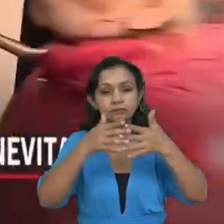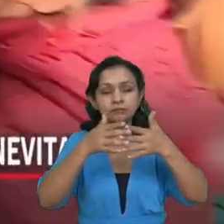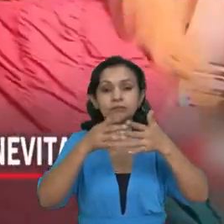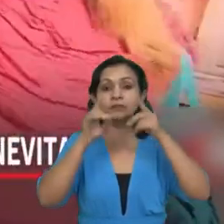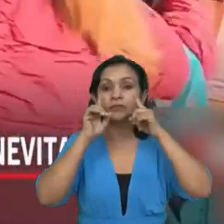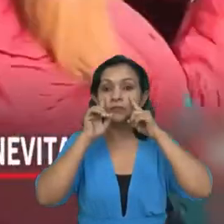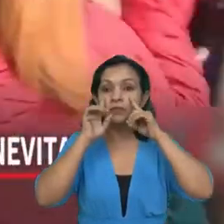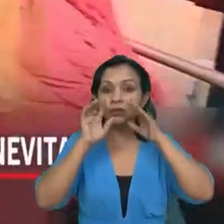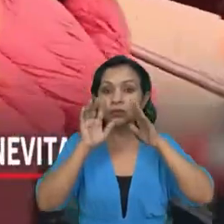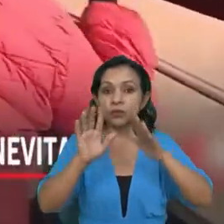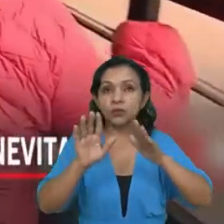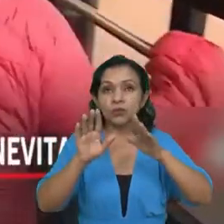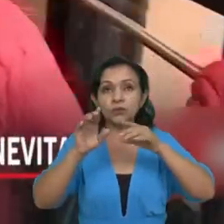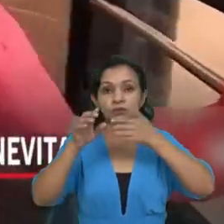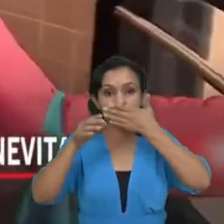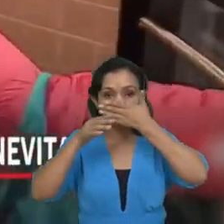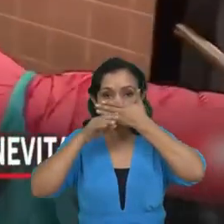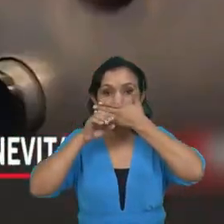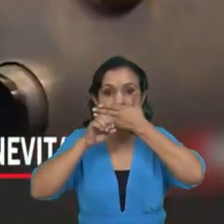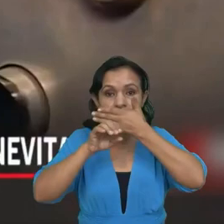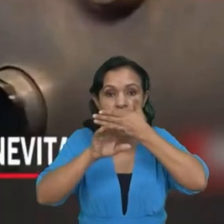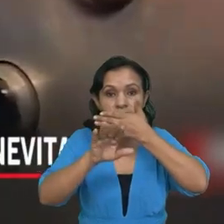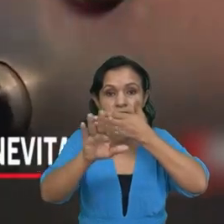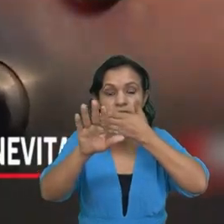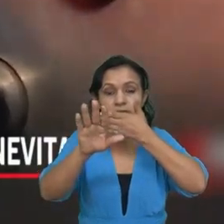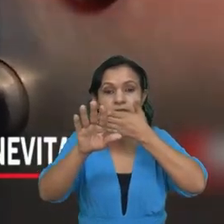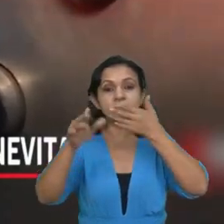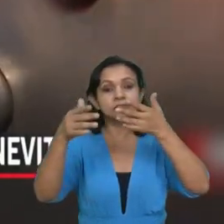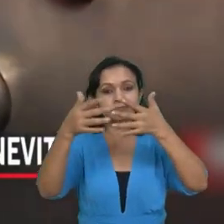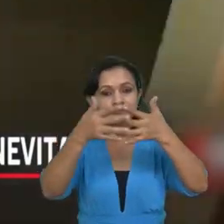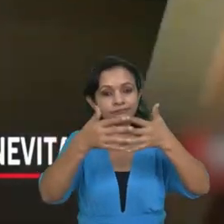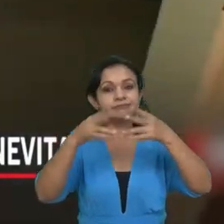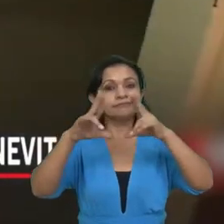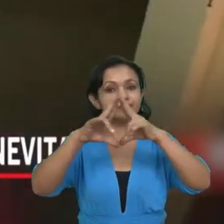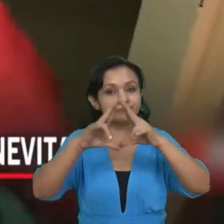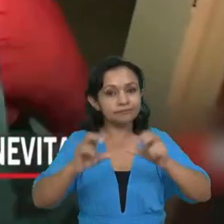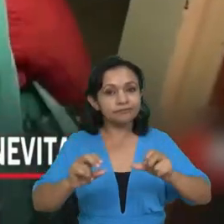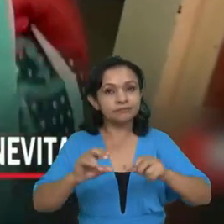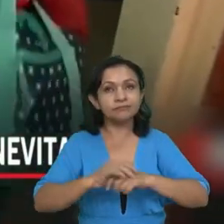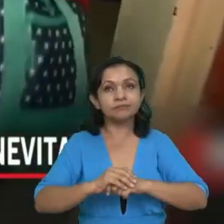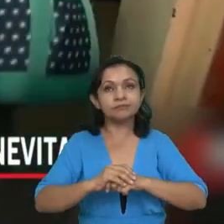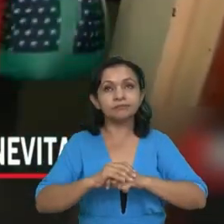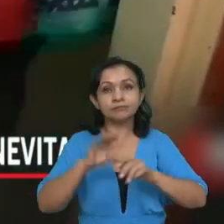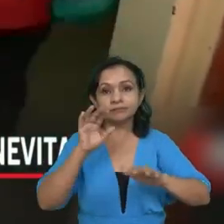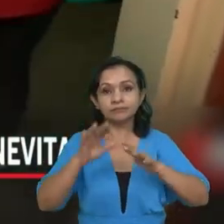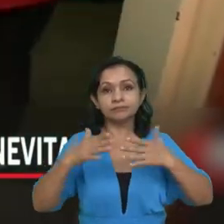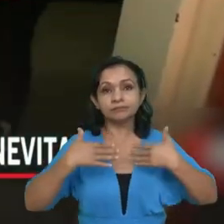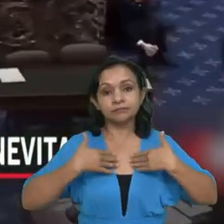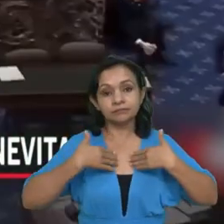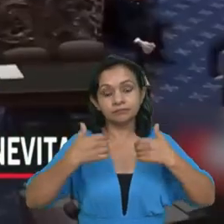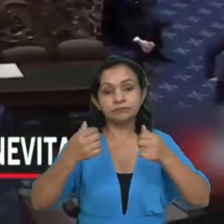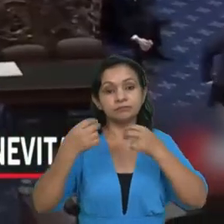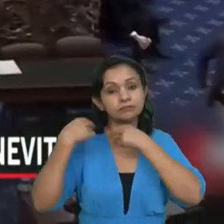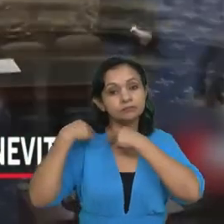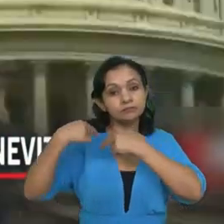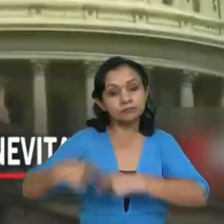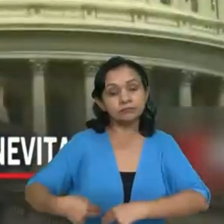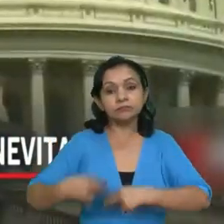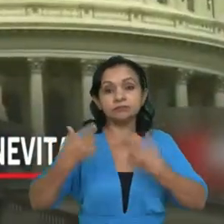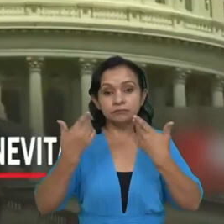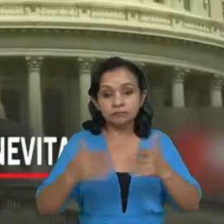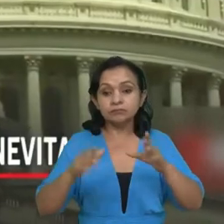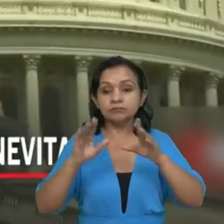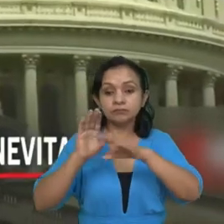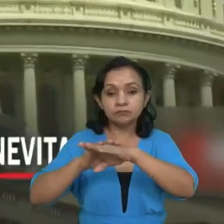prepararse para la propagación del nuevo corona virus por el territorio nacional el secretario de salud y servicios humanos ha comunicado